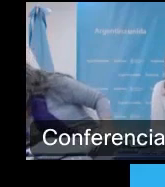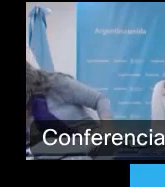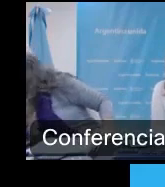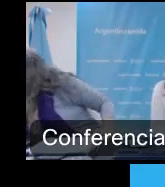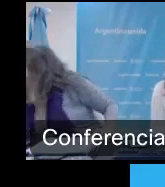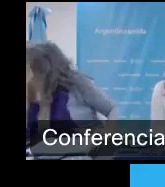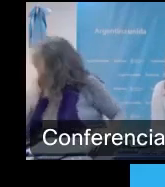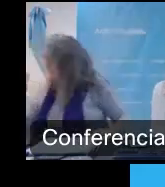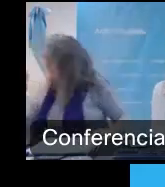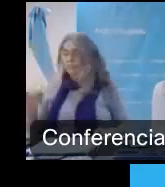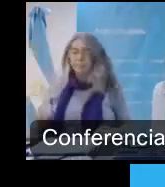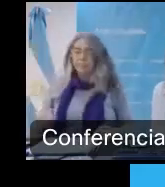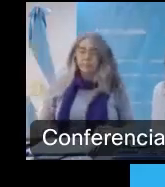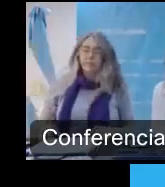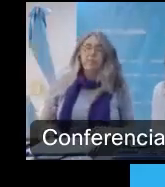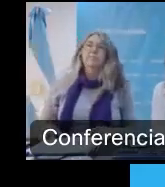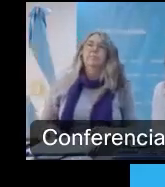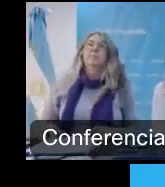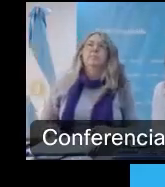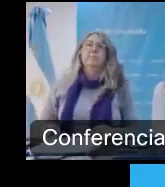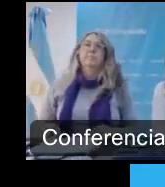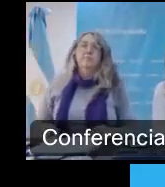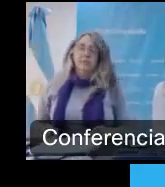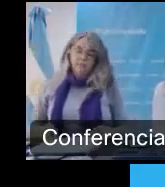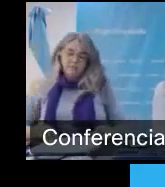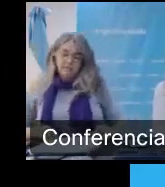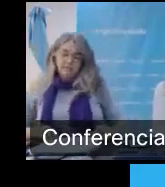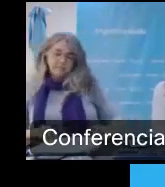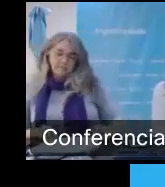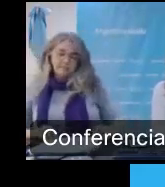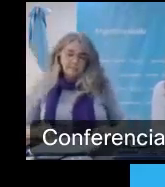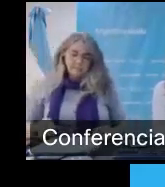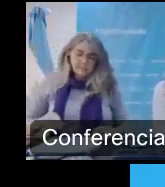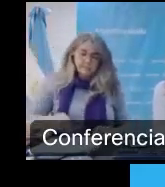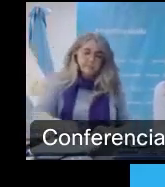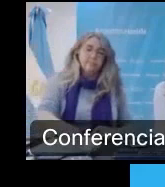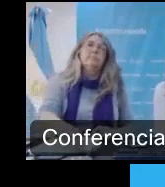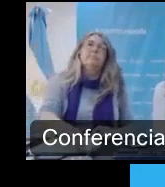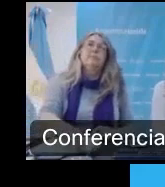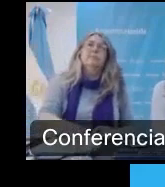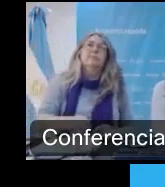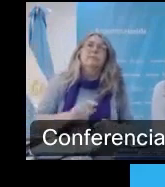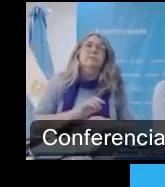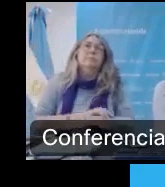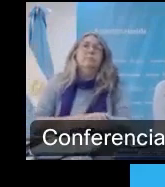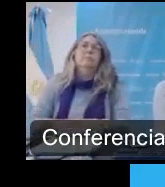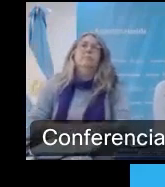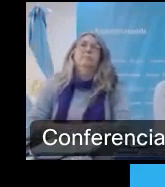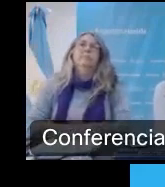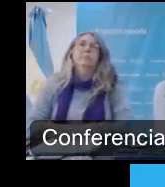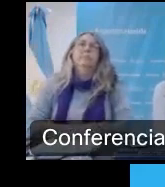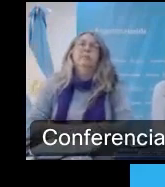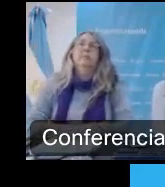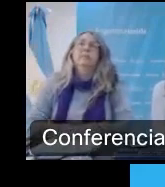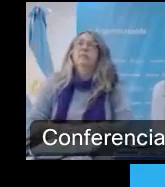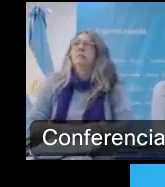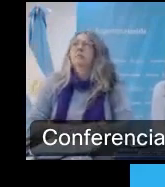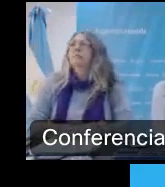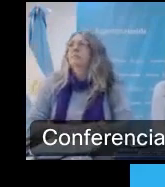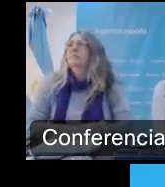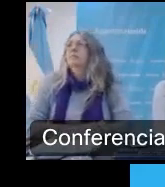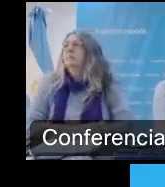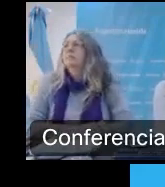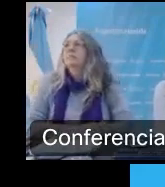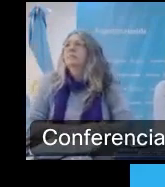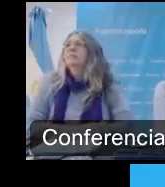Bueno, y por último, entonces, el tercer encuentro va a poner el foco en herramientas, ¿no? Herramientas que tienen que ver con la investigación, herramientas que tienen que ver con